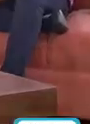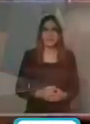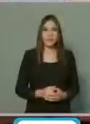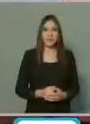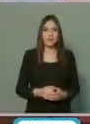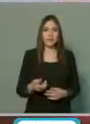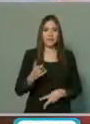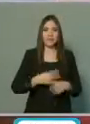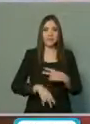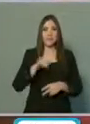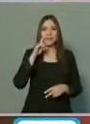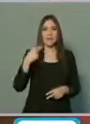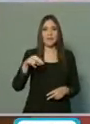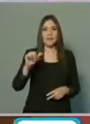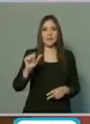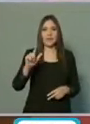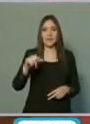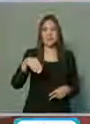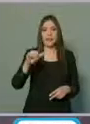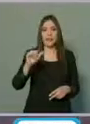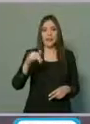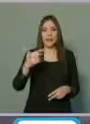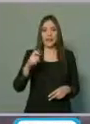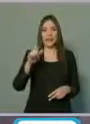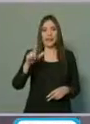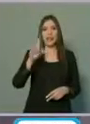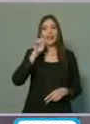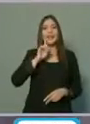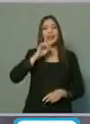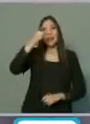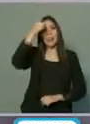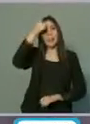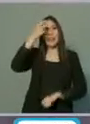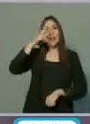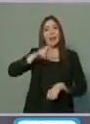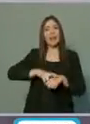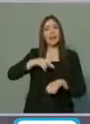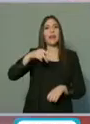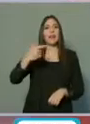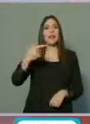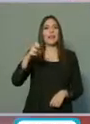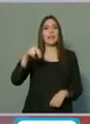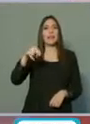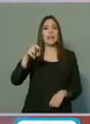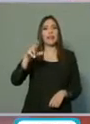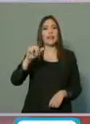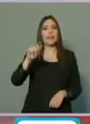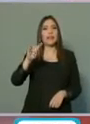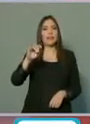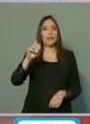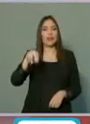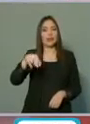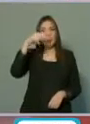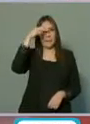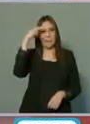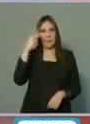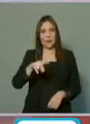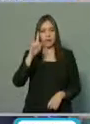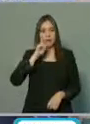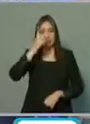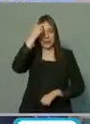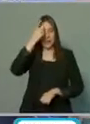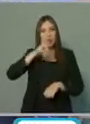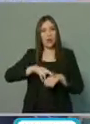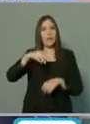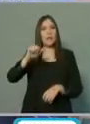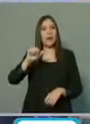Y nos acompaña Alma Ángela Merino, directora de marketing de Generation México, una fundación que precisamente apoya todo este tipo